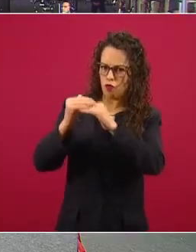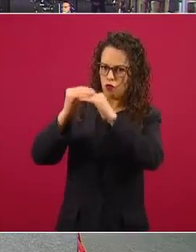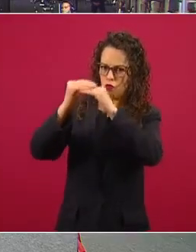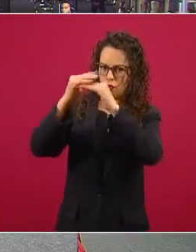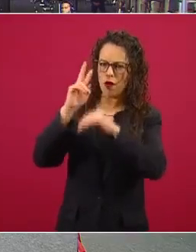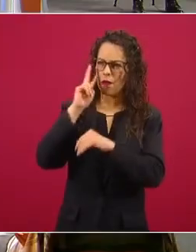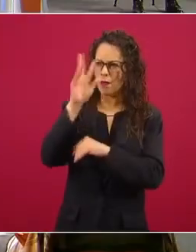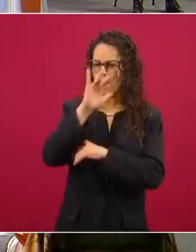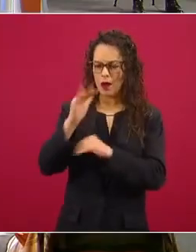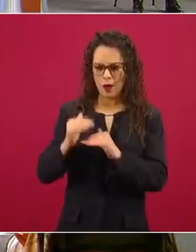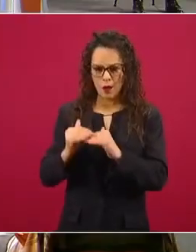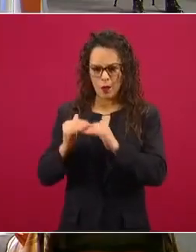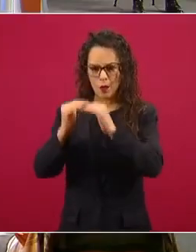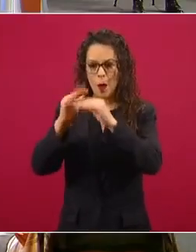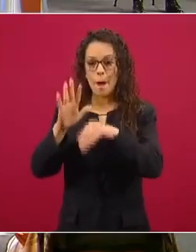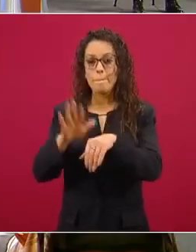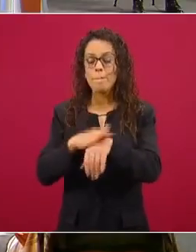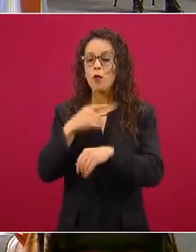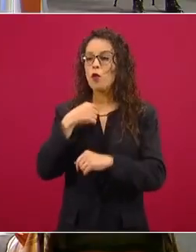Unidos.